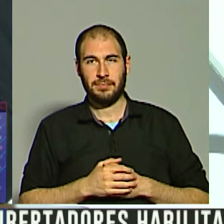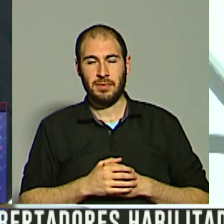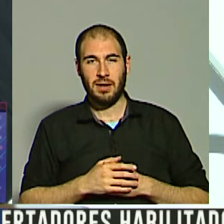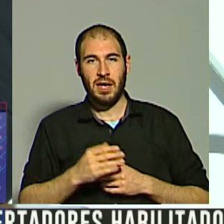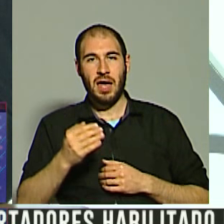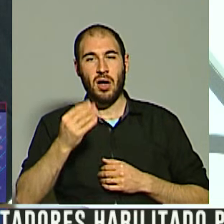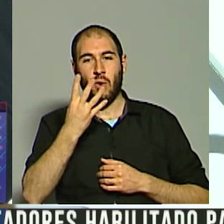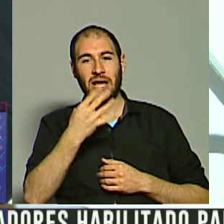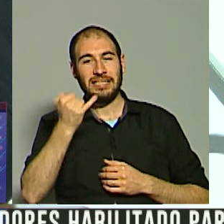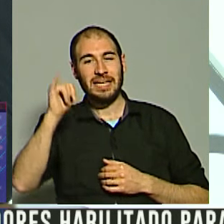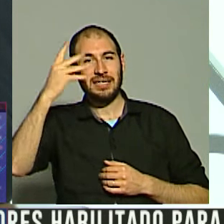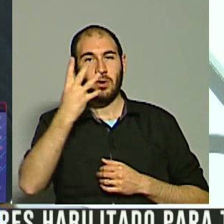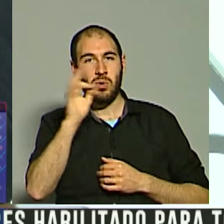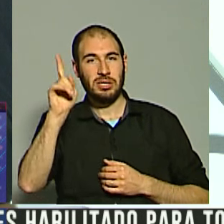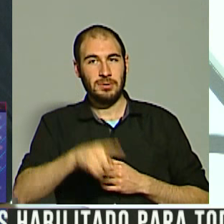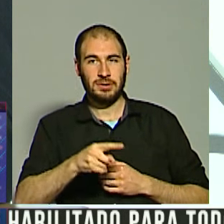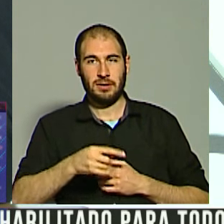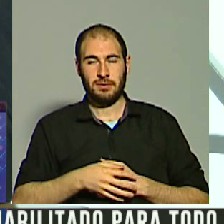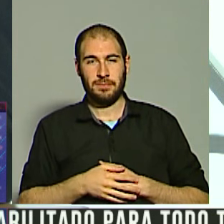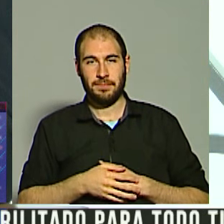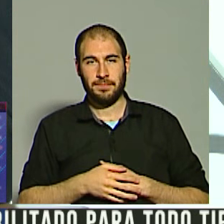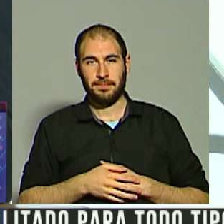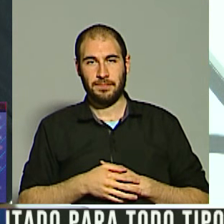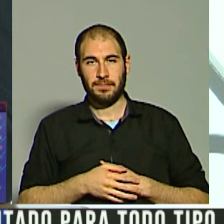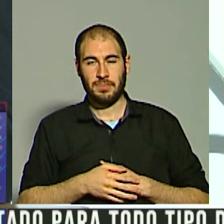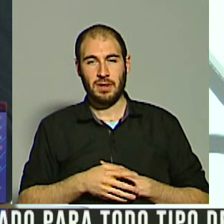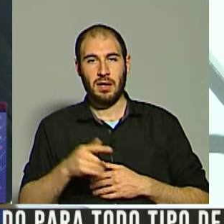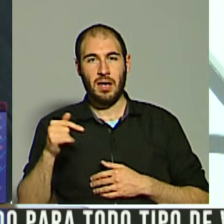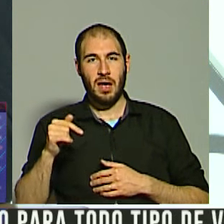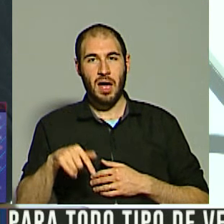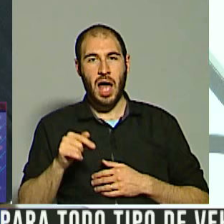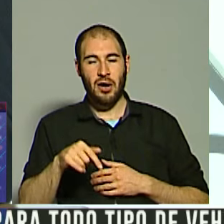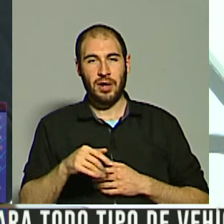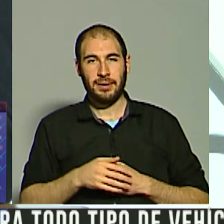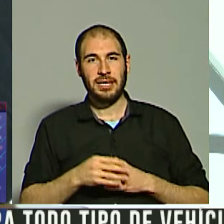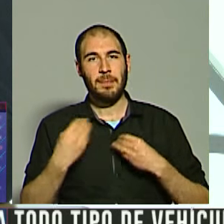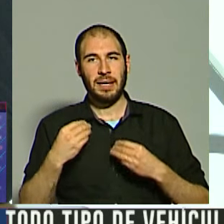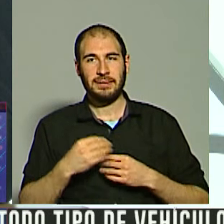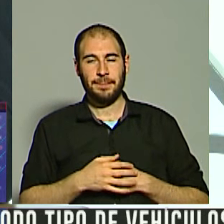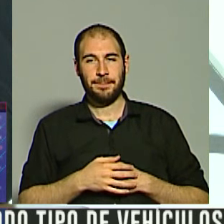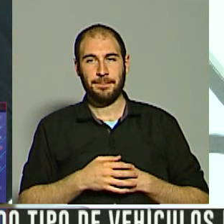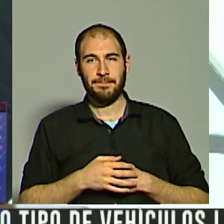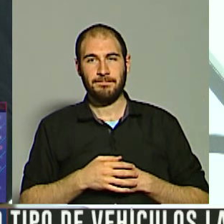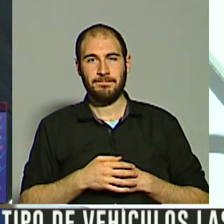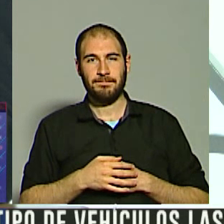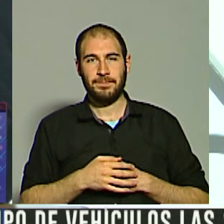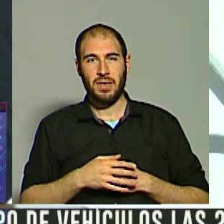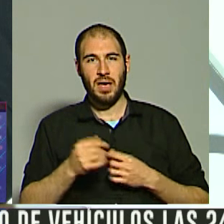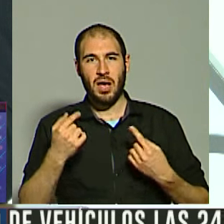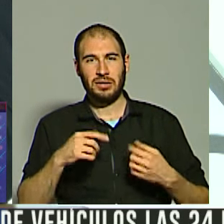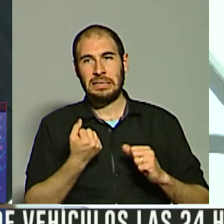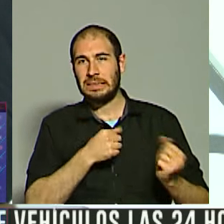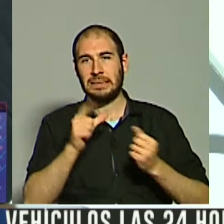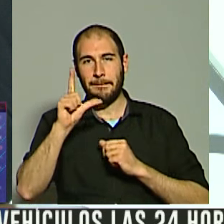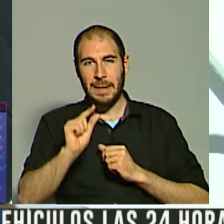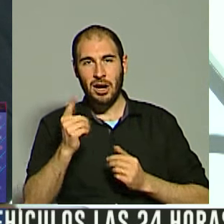una tasa del 40%. Así que esto lo que empieza a hacer es generar una situación menos tensa